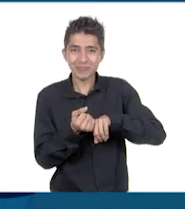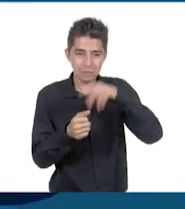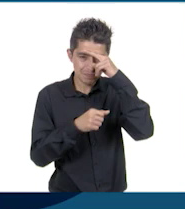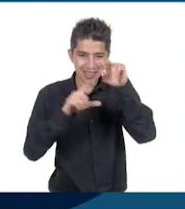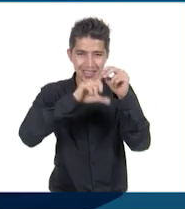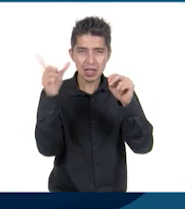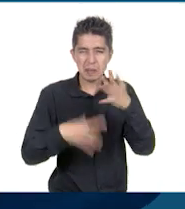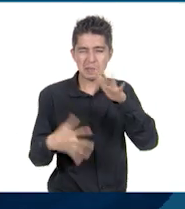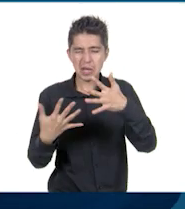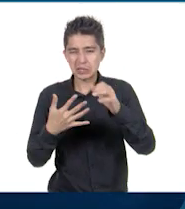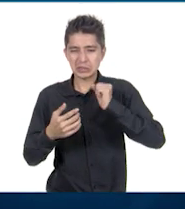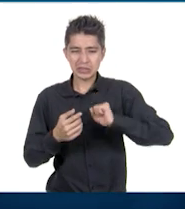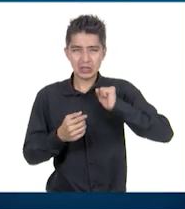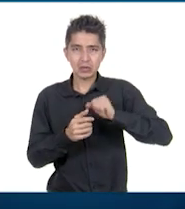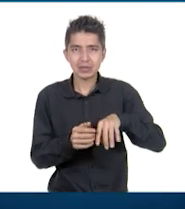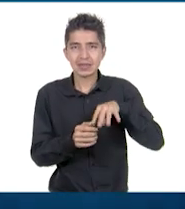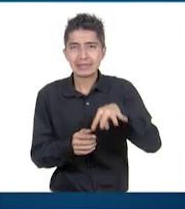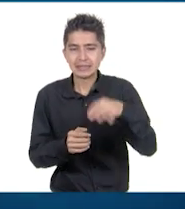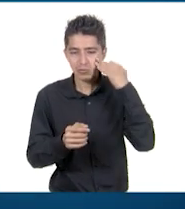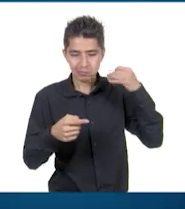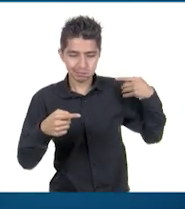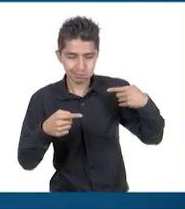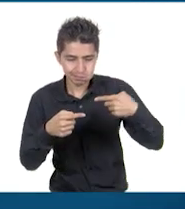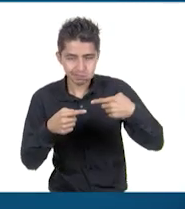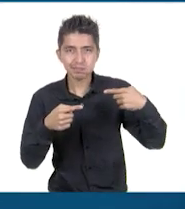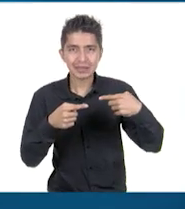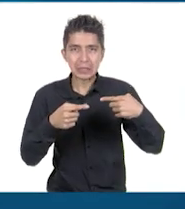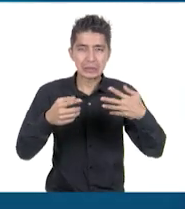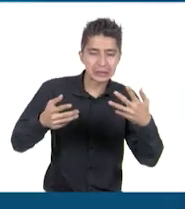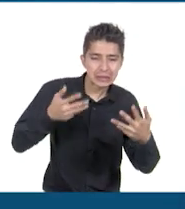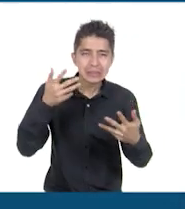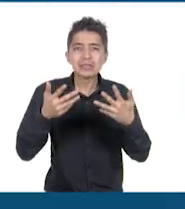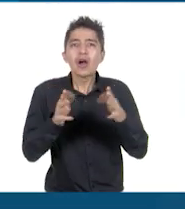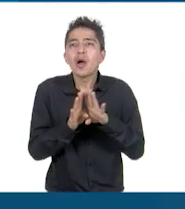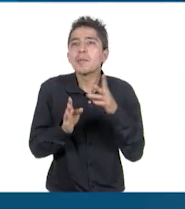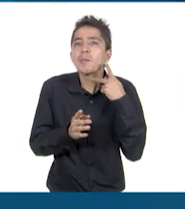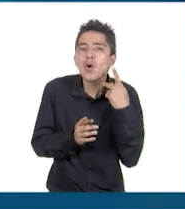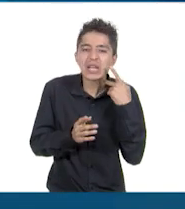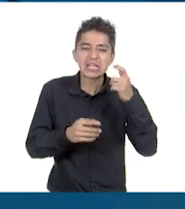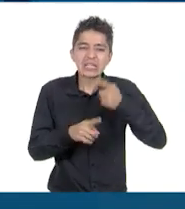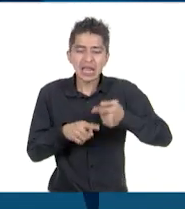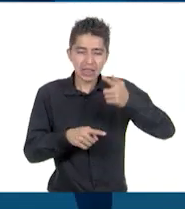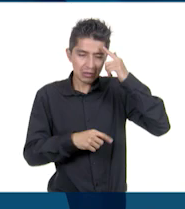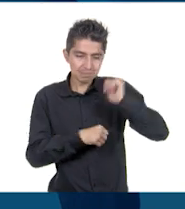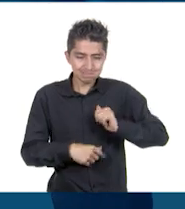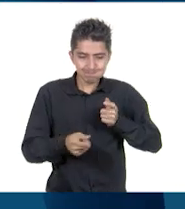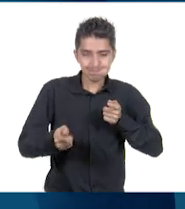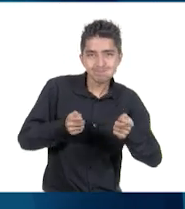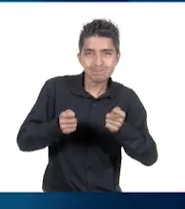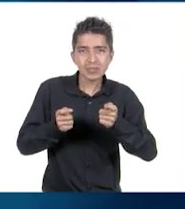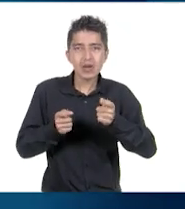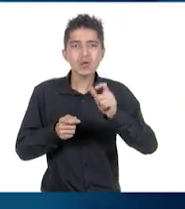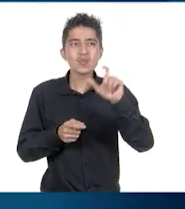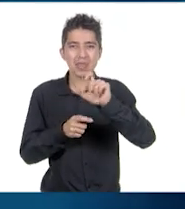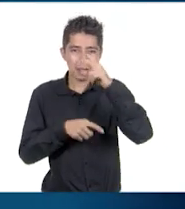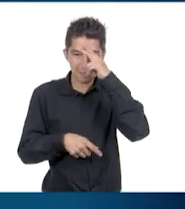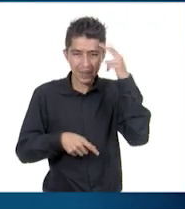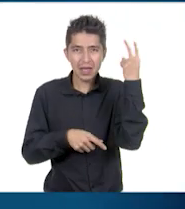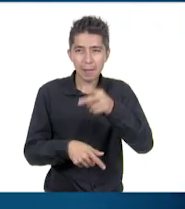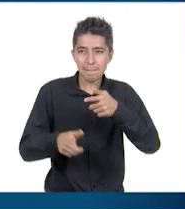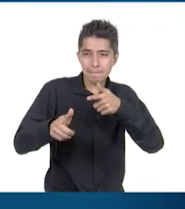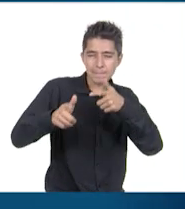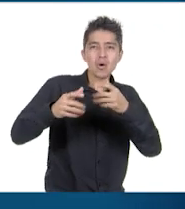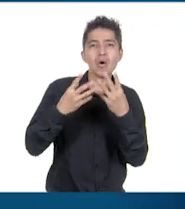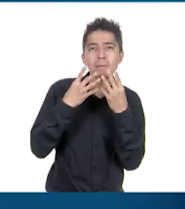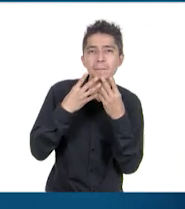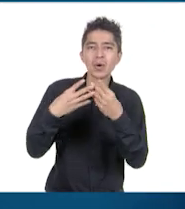México a mediados del siglo XIX, era complicado definir la vida política del país. Tras el Segundo Imperio Mexicano, el fusilamiento